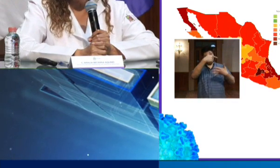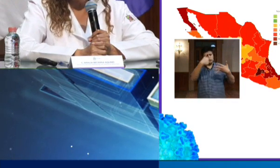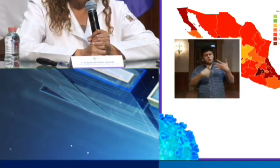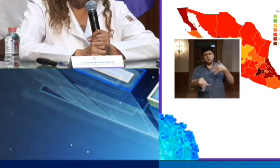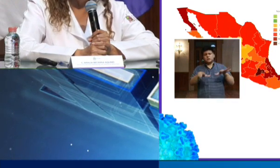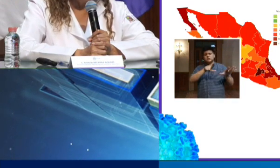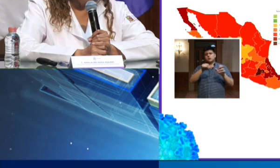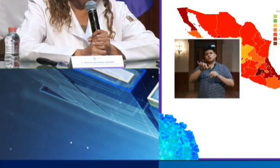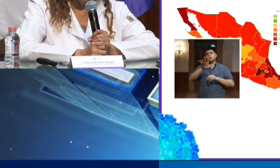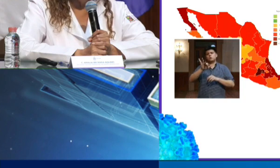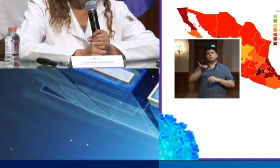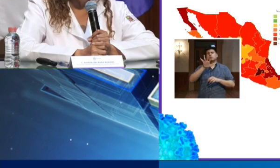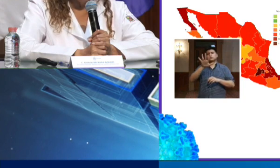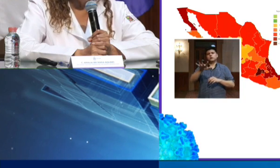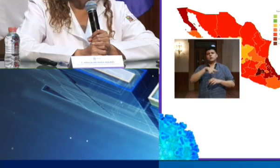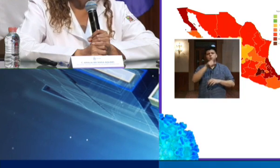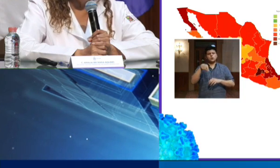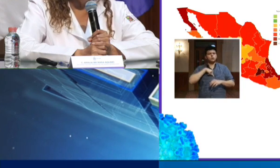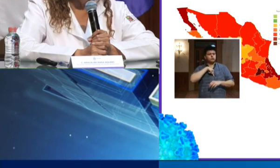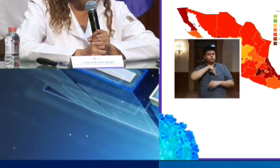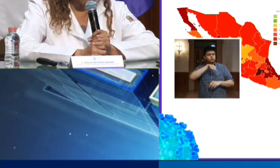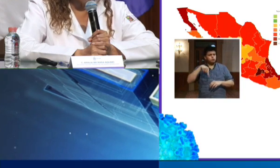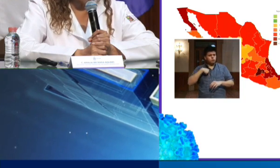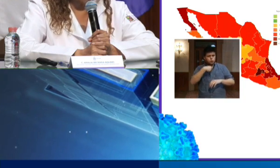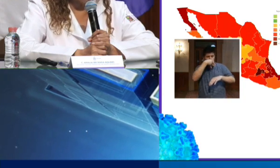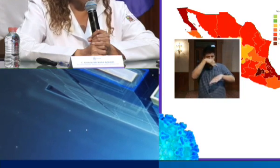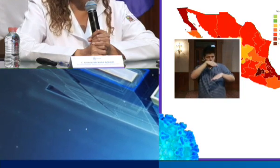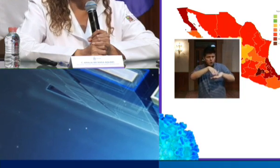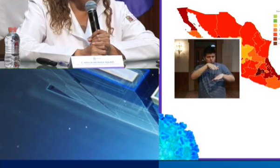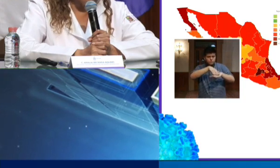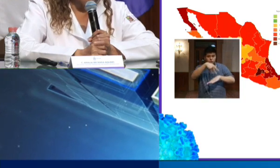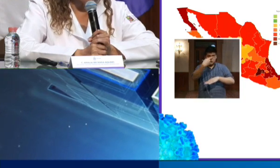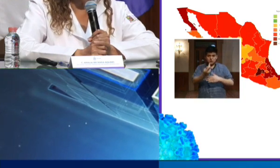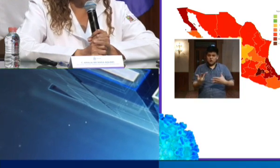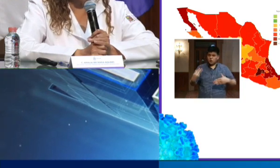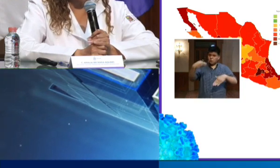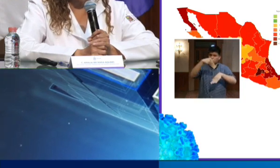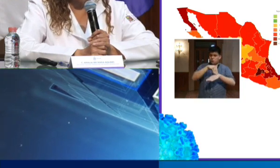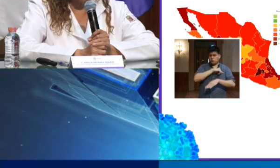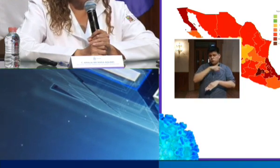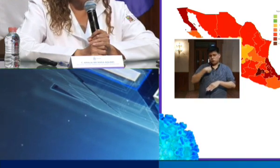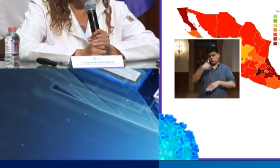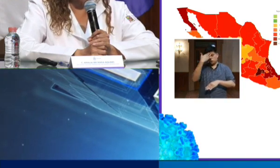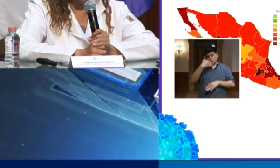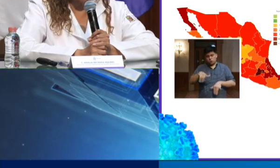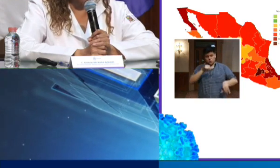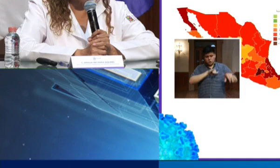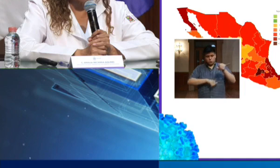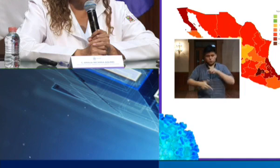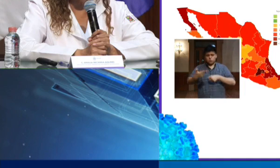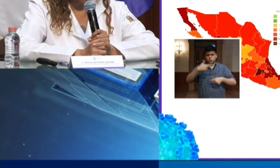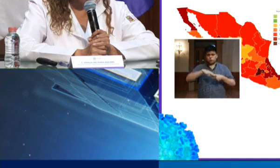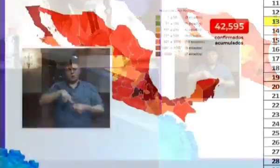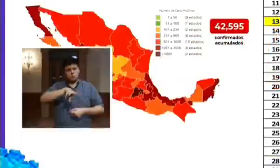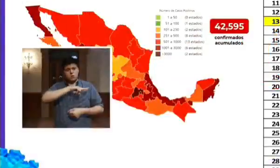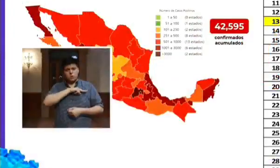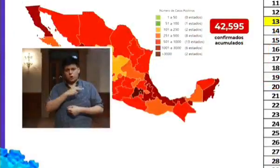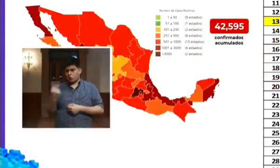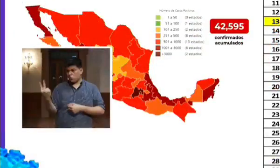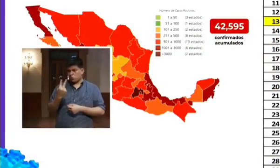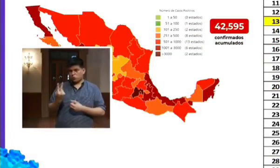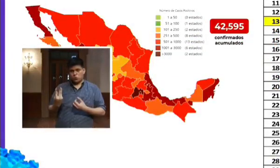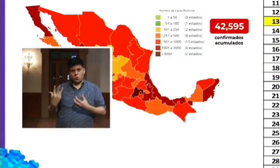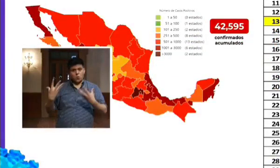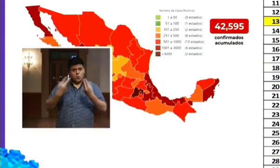755, y las cifras que le reportamos nosotros, que incluye lo que ya sabemos, laboratorios privados y hospitales privados, nos